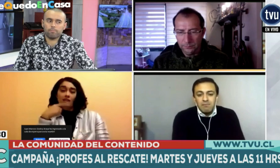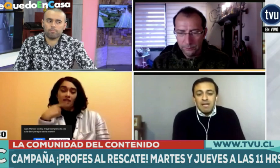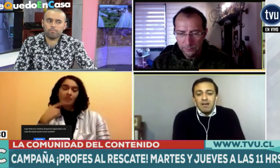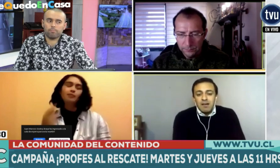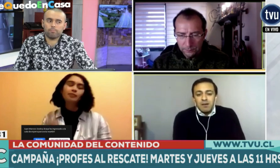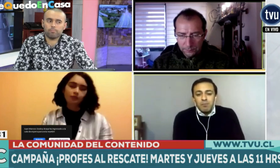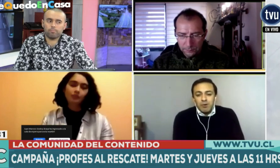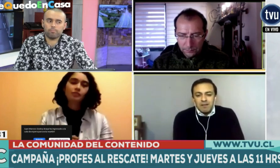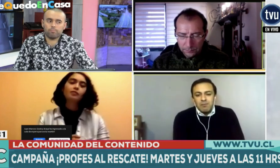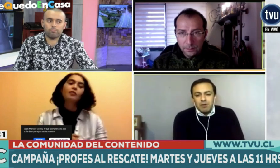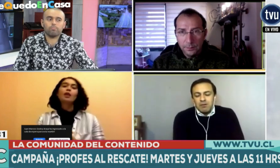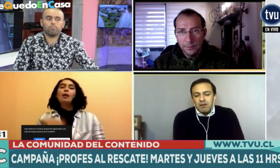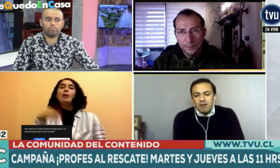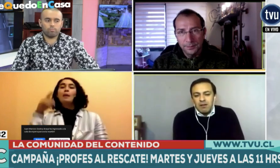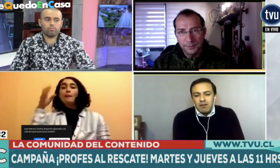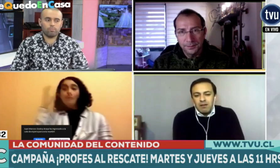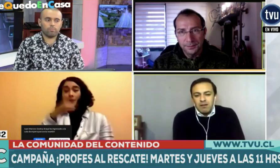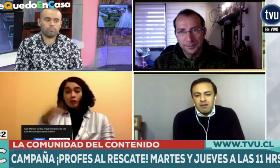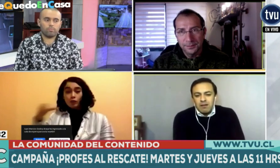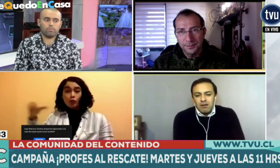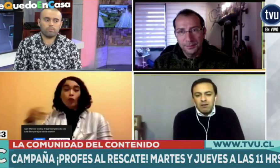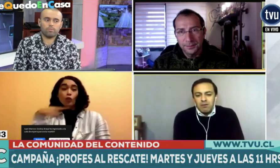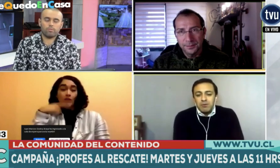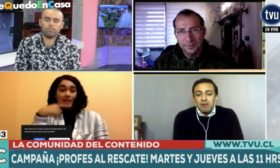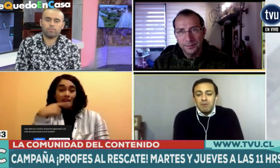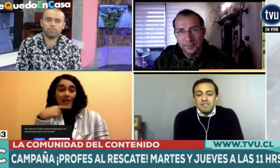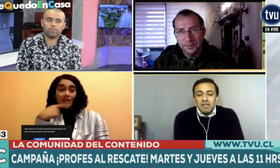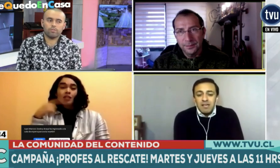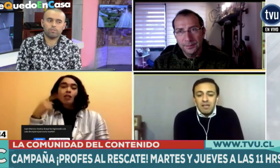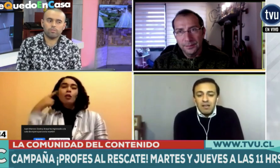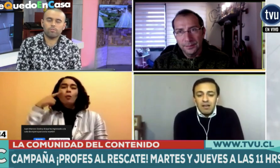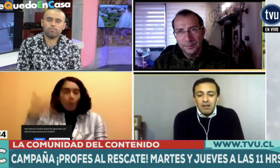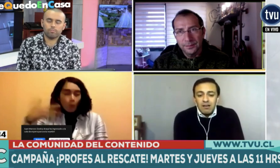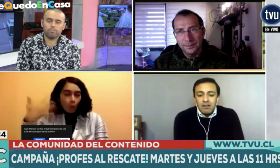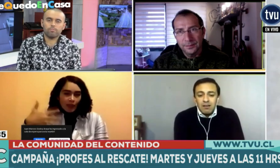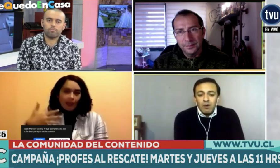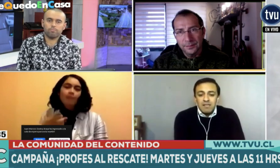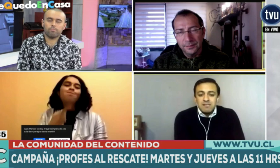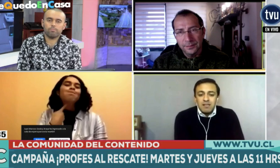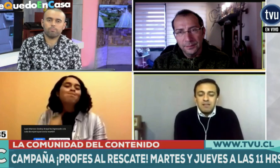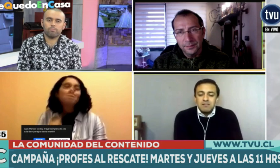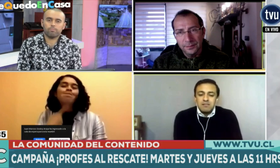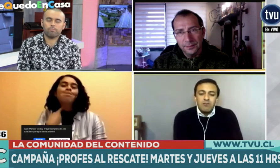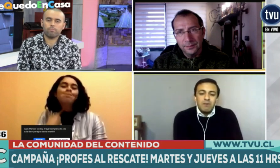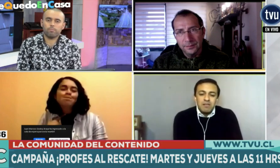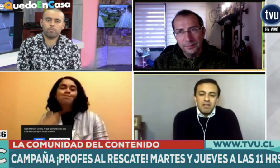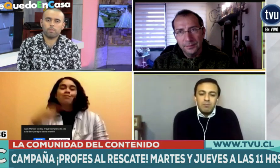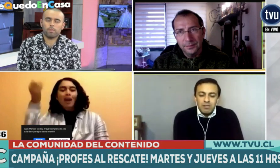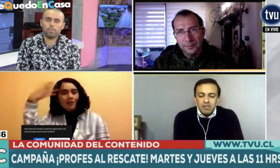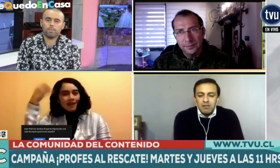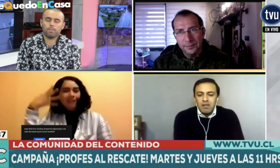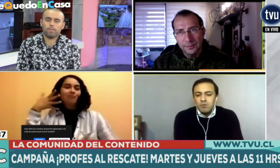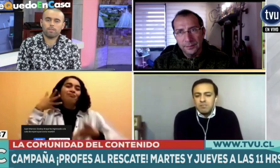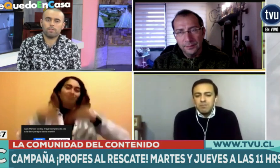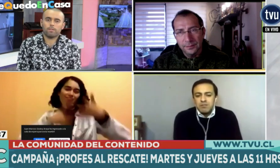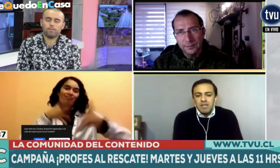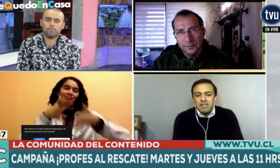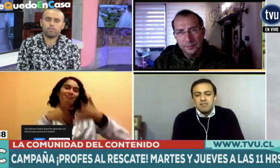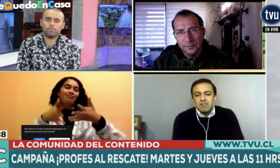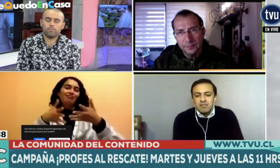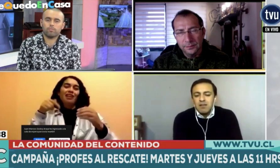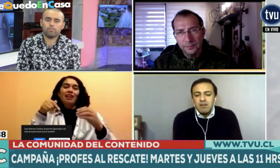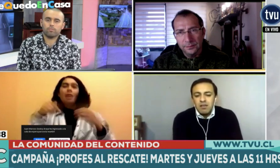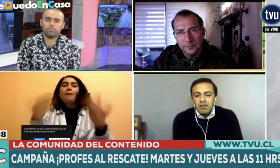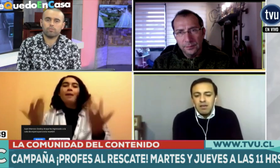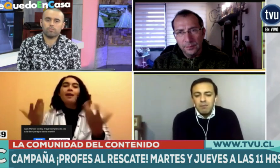Sí, Valencia responde. Bueno, por lo tanto, el aprendizaje de la lengua de señas, y obviamente es importante. muchas personas